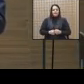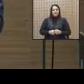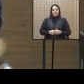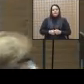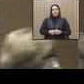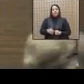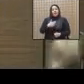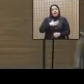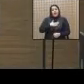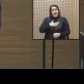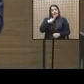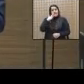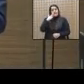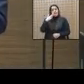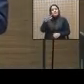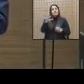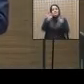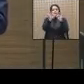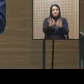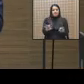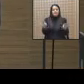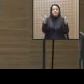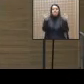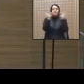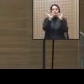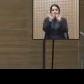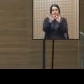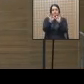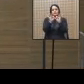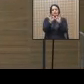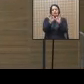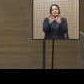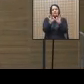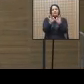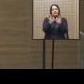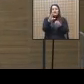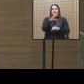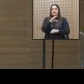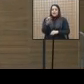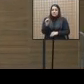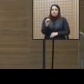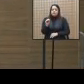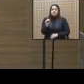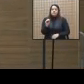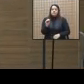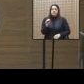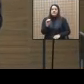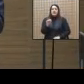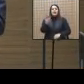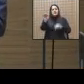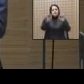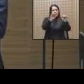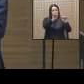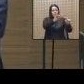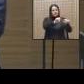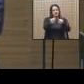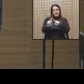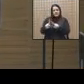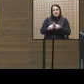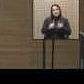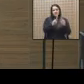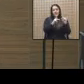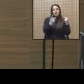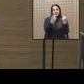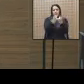A mí me parece sustancial y llamo a los diferentes partidos políticos para que